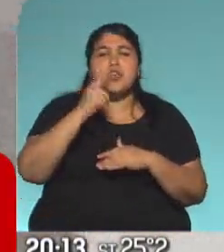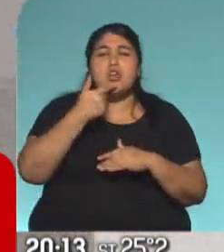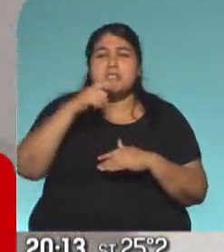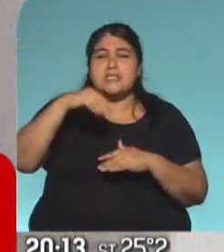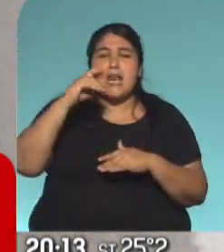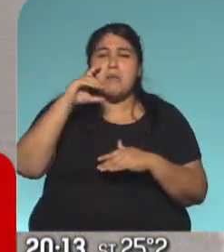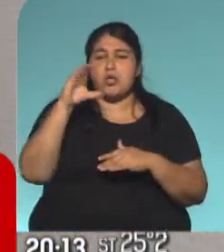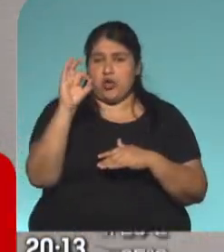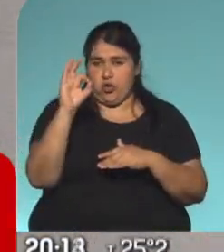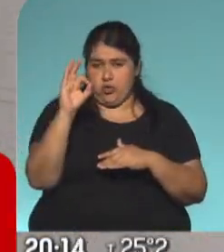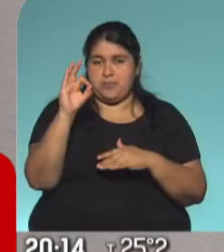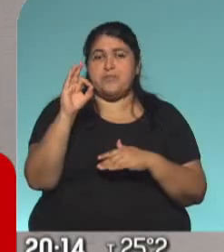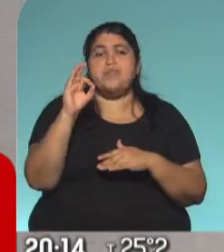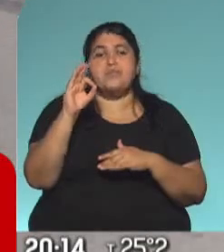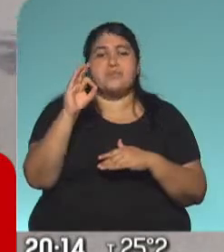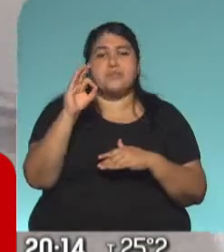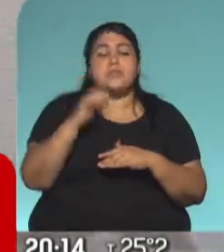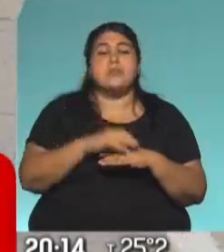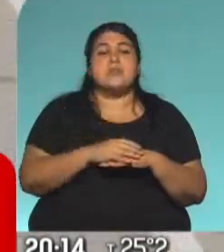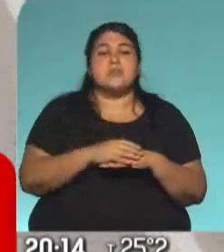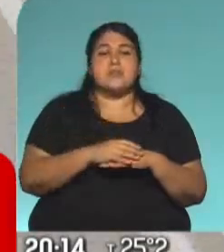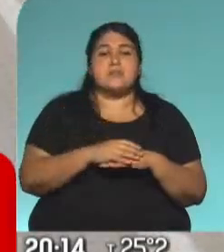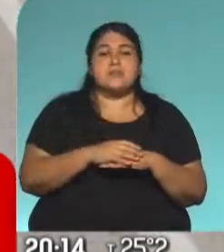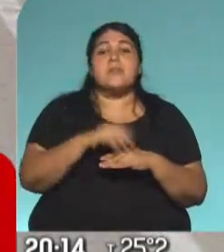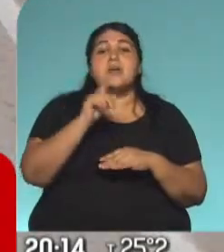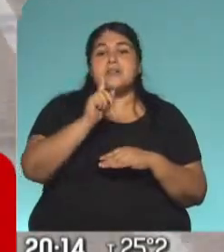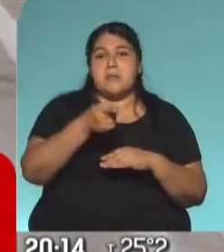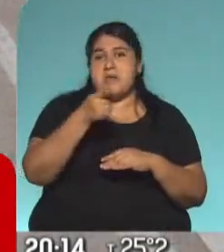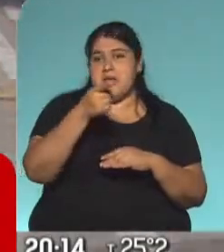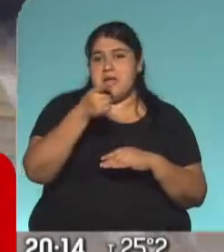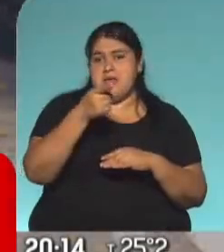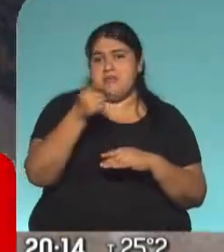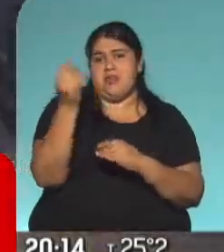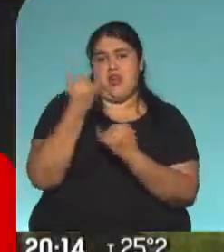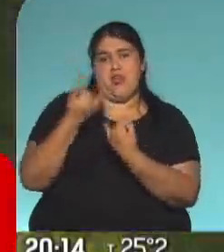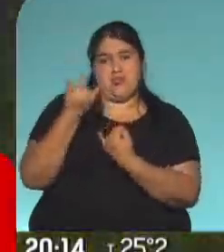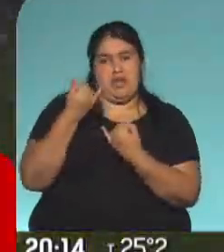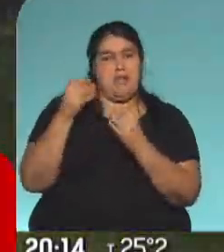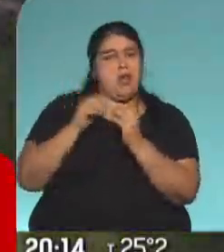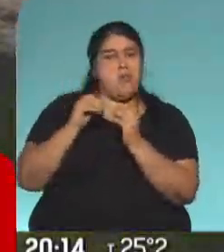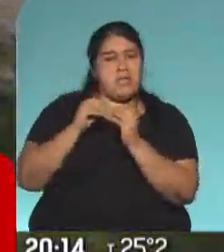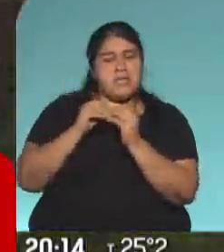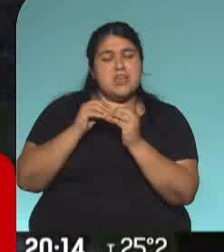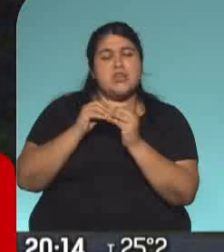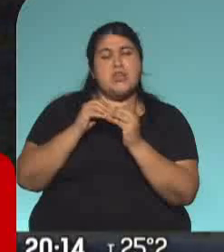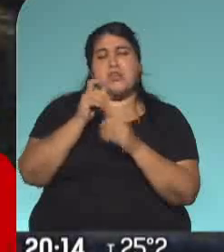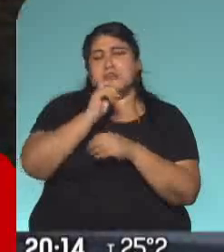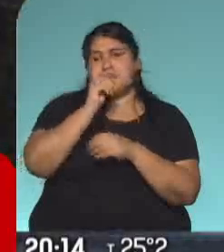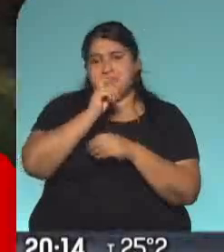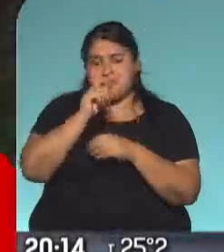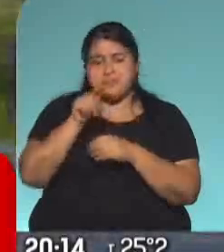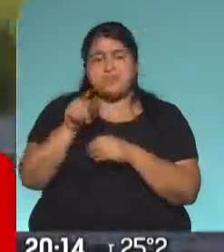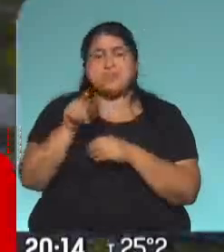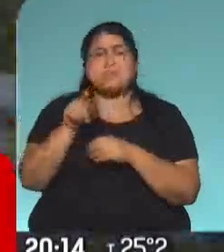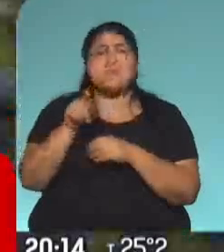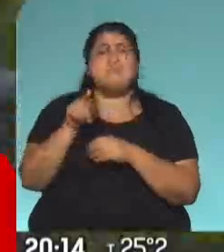Argentina. Hablamos de Aníbal Bachir Bakir. También recordemos, nos lo comentaba nuestro compañero también en el móvil, que